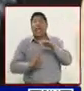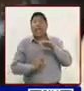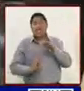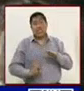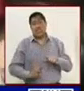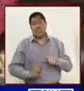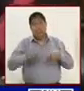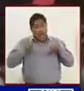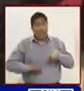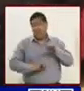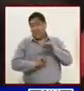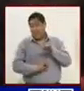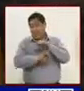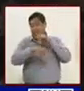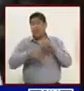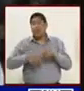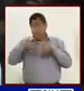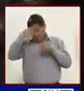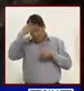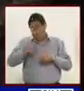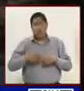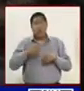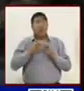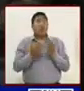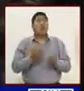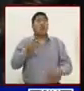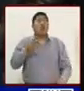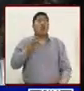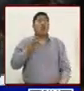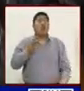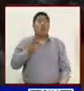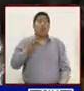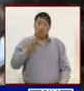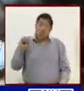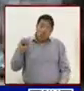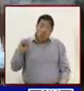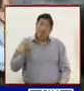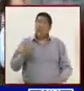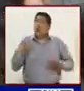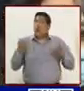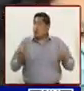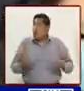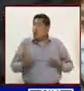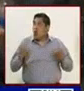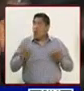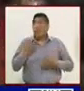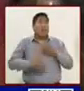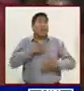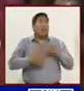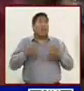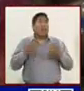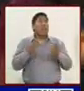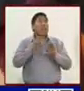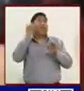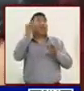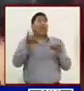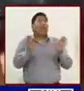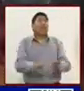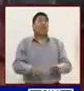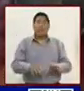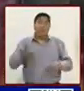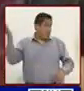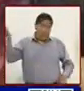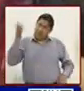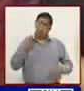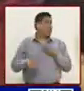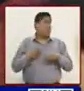Incluso aquí está la promoción del Colegio Loreto, que han venido los muchachos desesperados. Permítame.